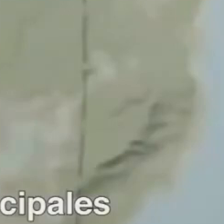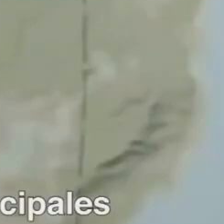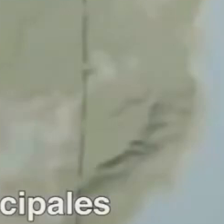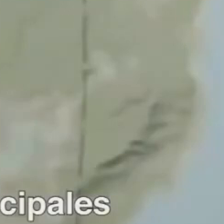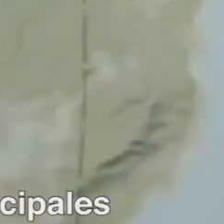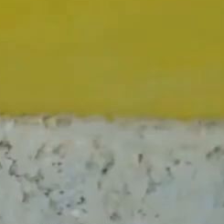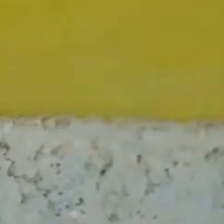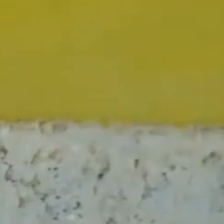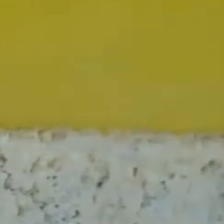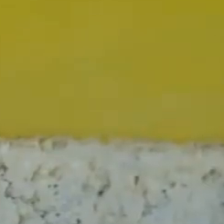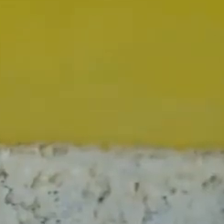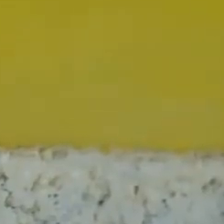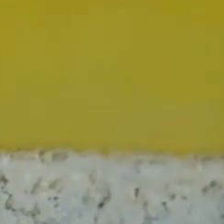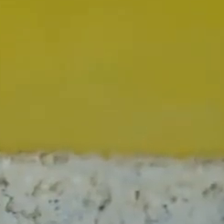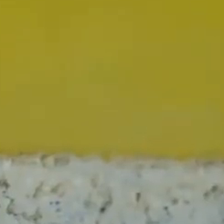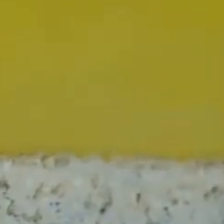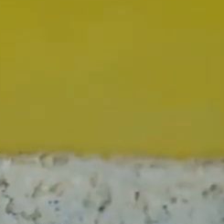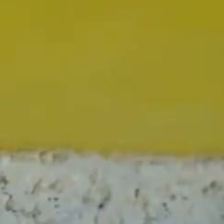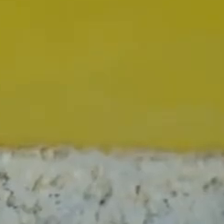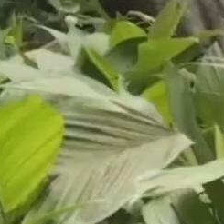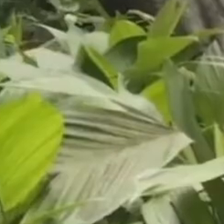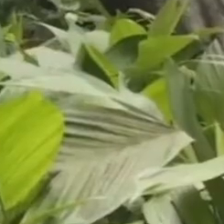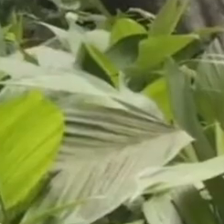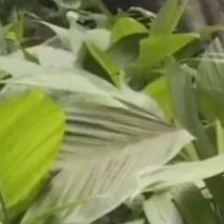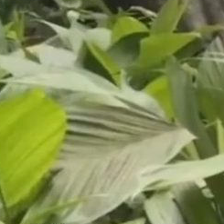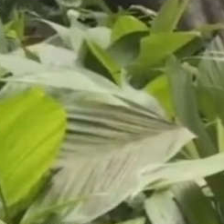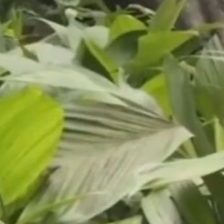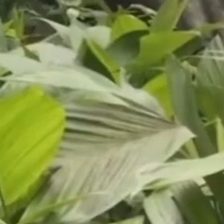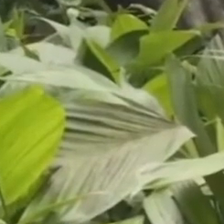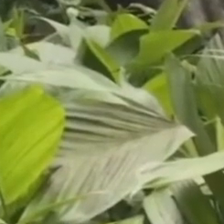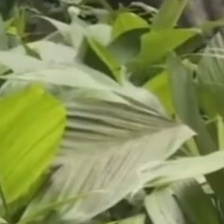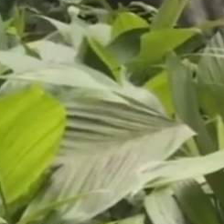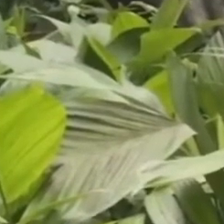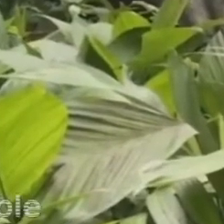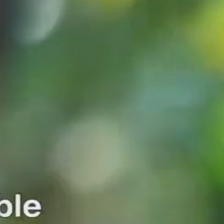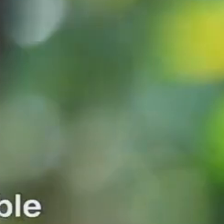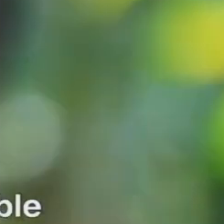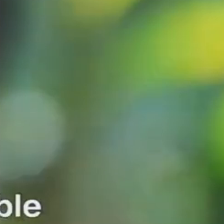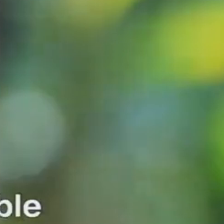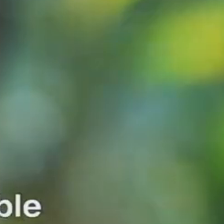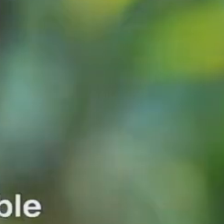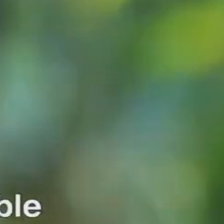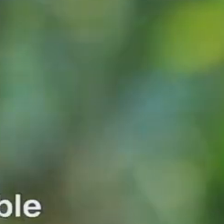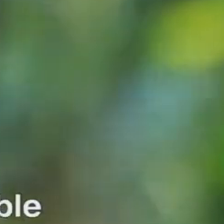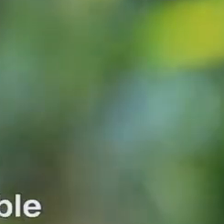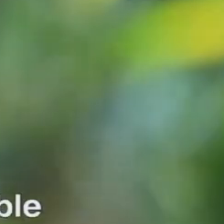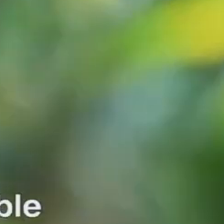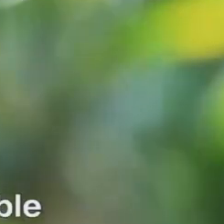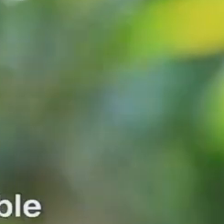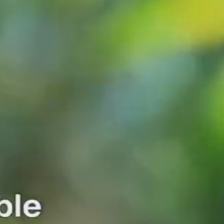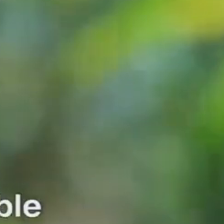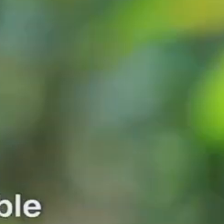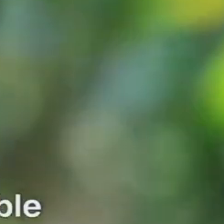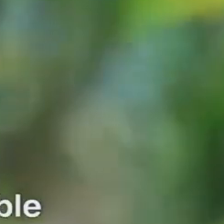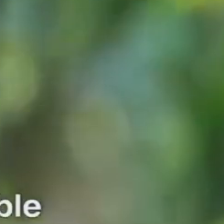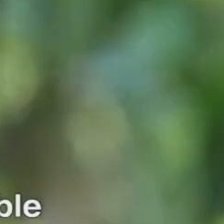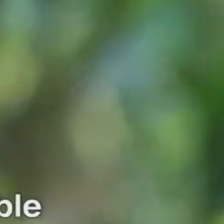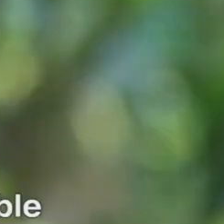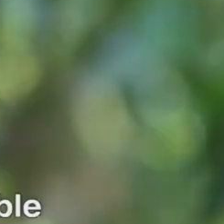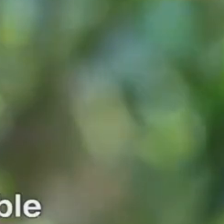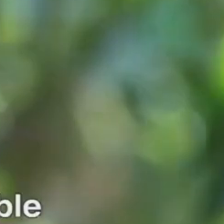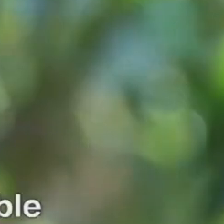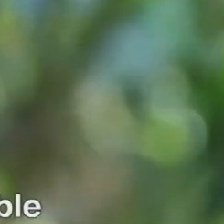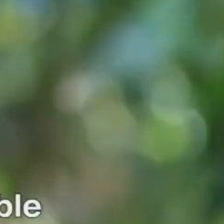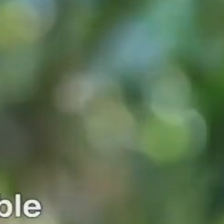las comunidades rurales, facilitando las actividades productivas de la región y promoviendo el aprovechamiento sustentable de